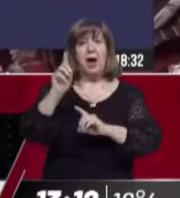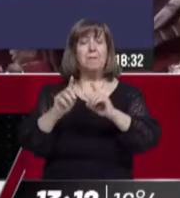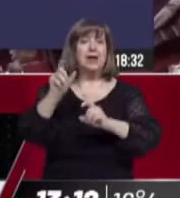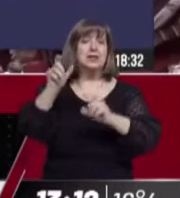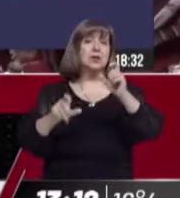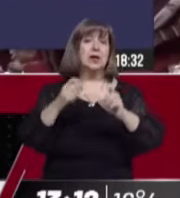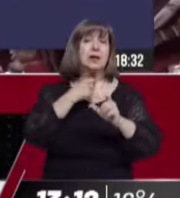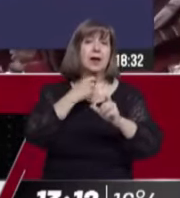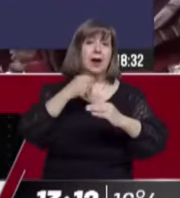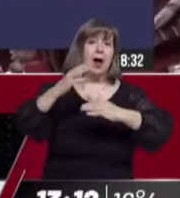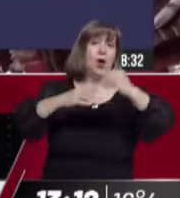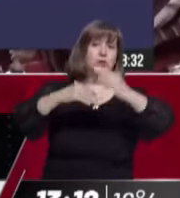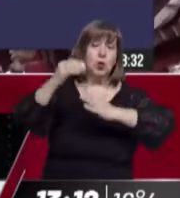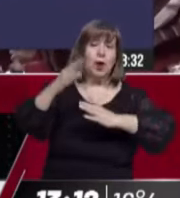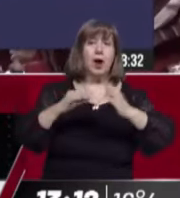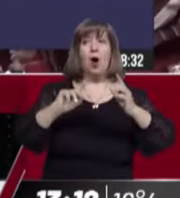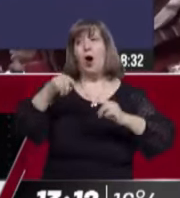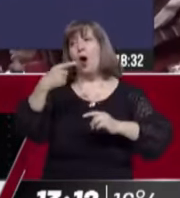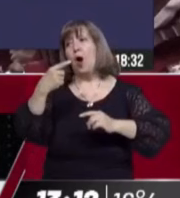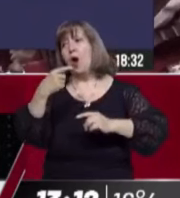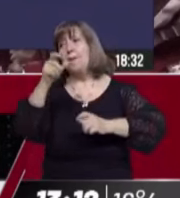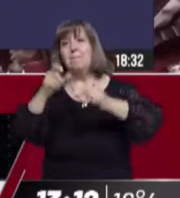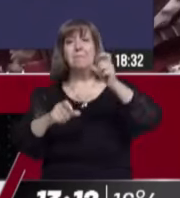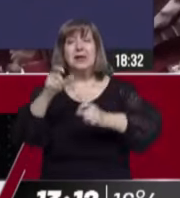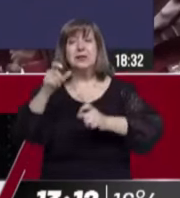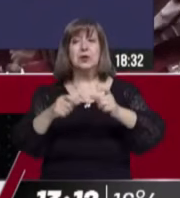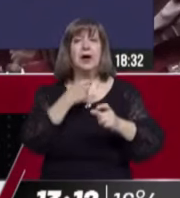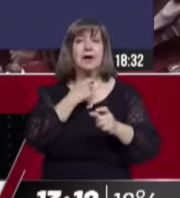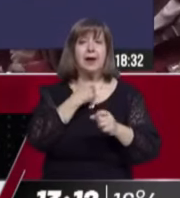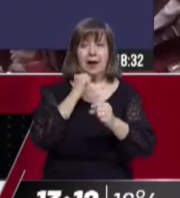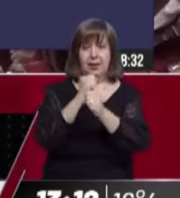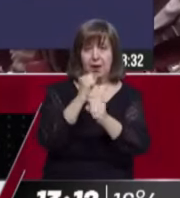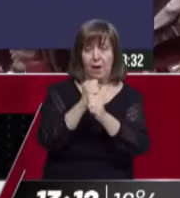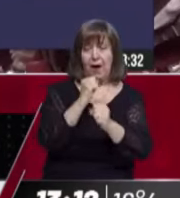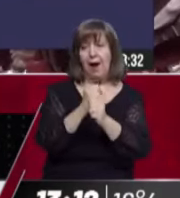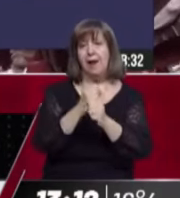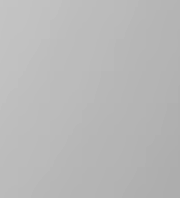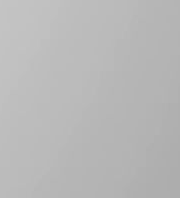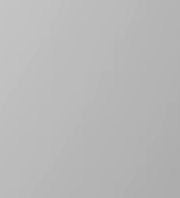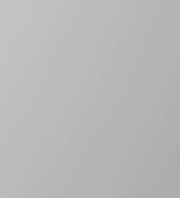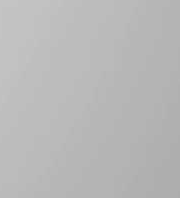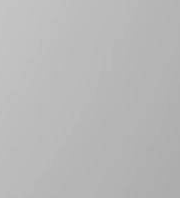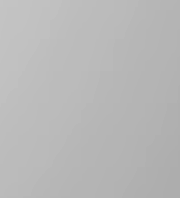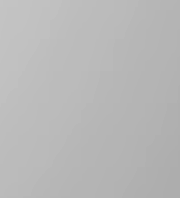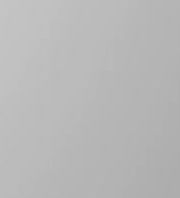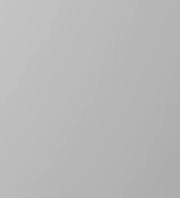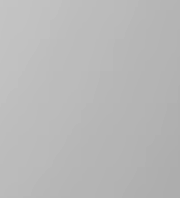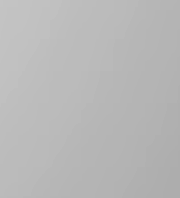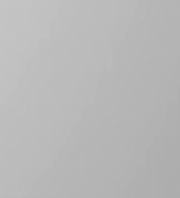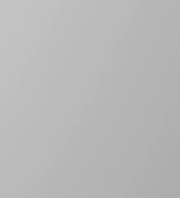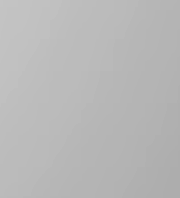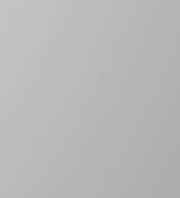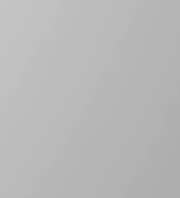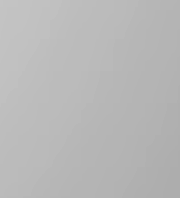construir, va a haber gente que quiera poner empresas y vamos a mejorar la economía. En teoría, ese es el planteo, los dos se van contentos.